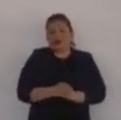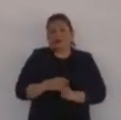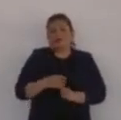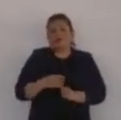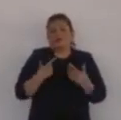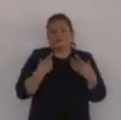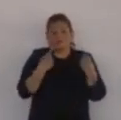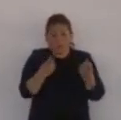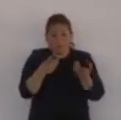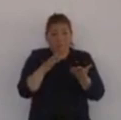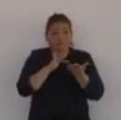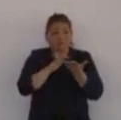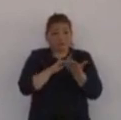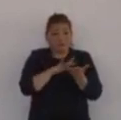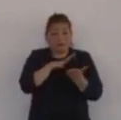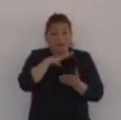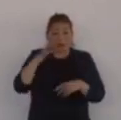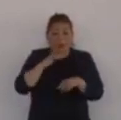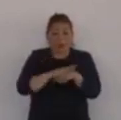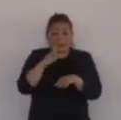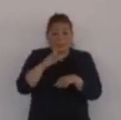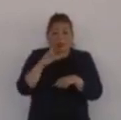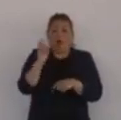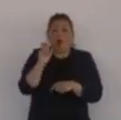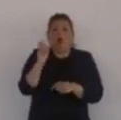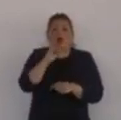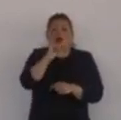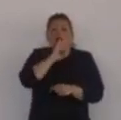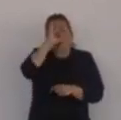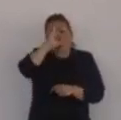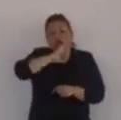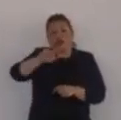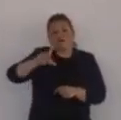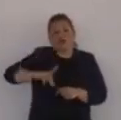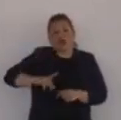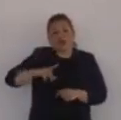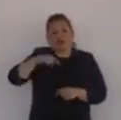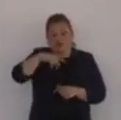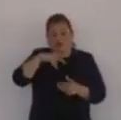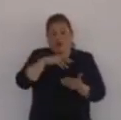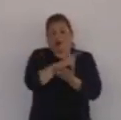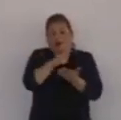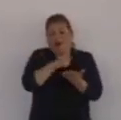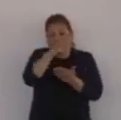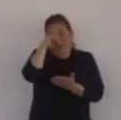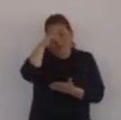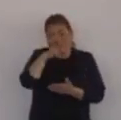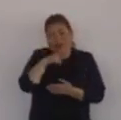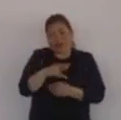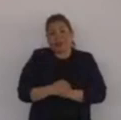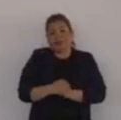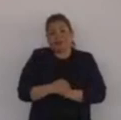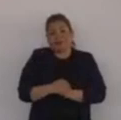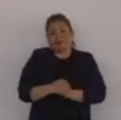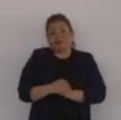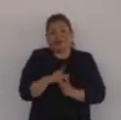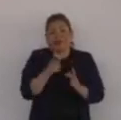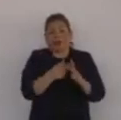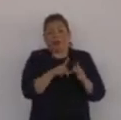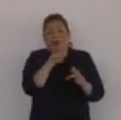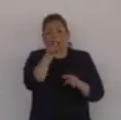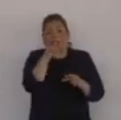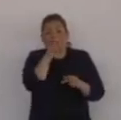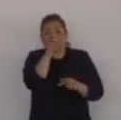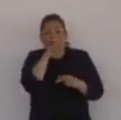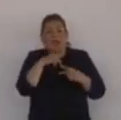entregó apoyos a adultos mayores fue cuando fue jefe de gobierno aquí en la ciudad. Al principio decían, es que está